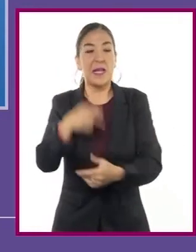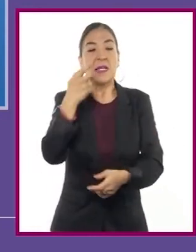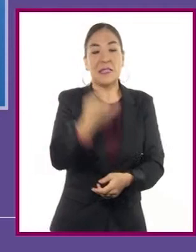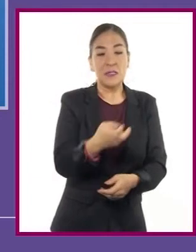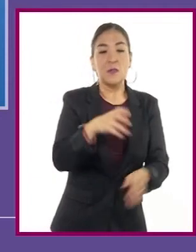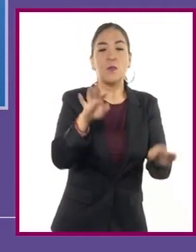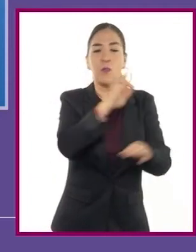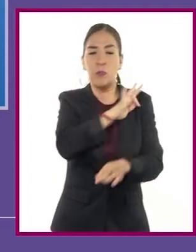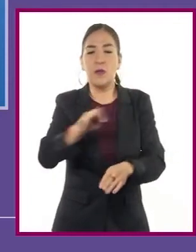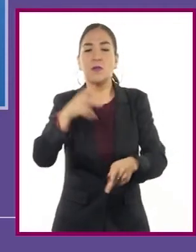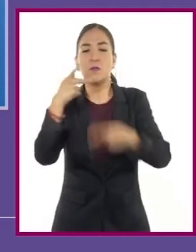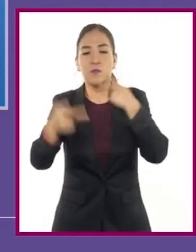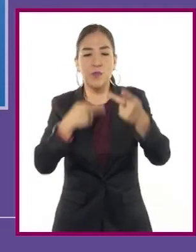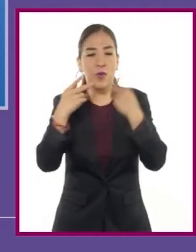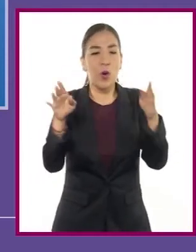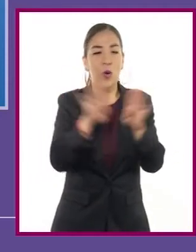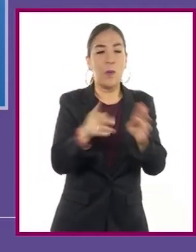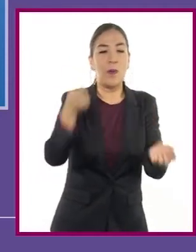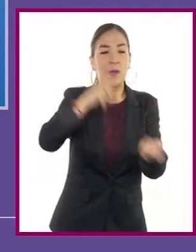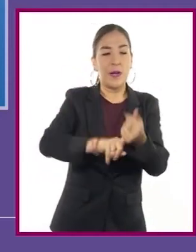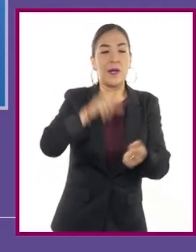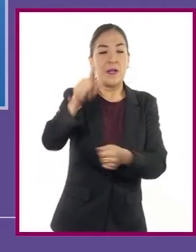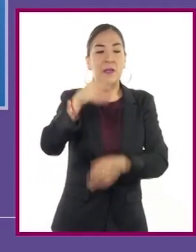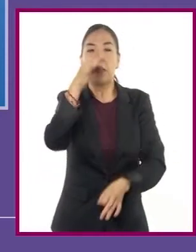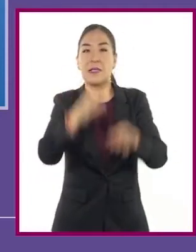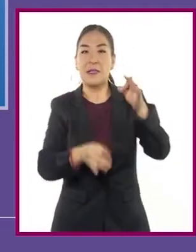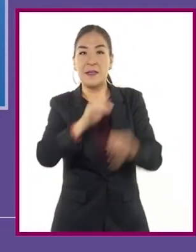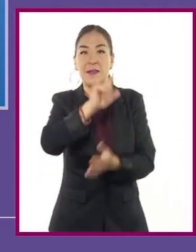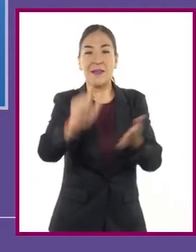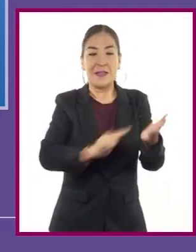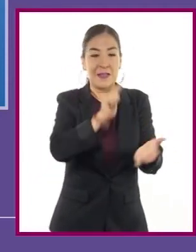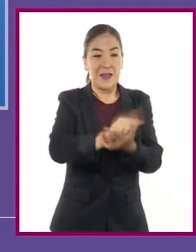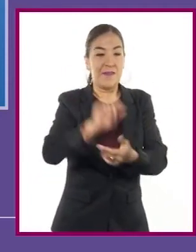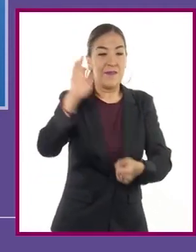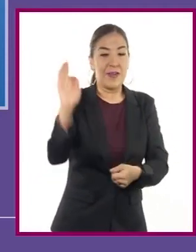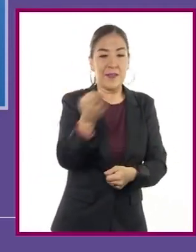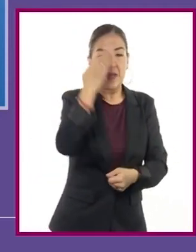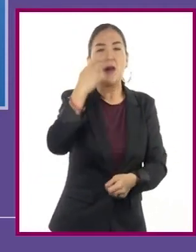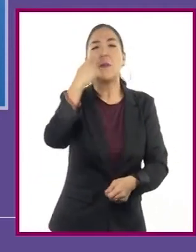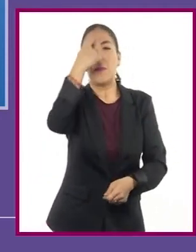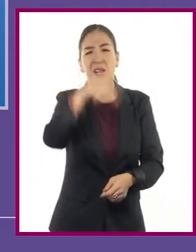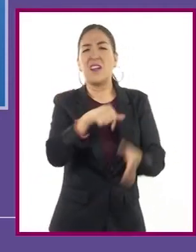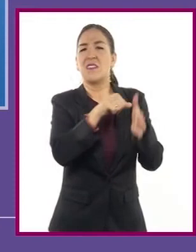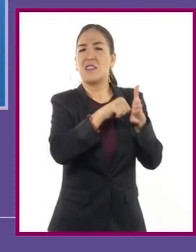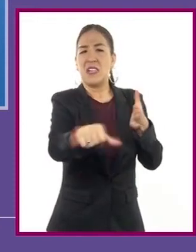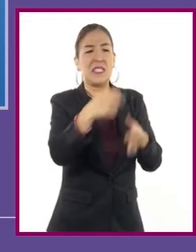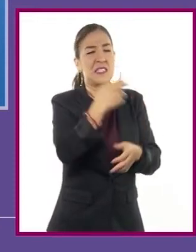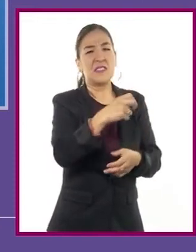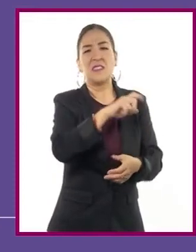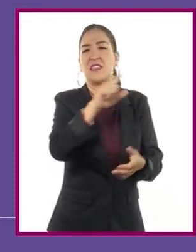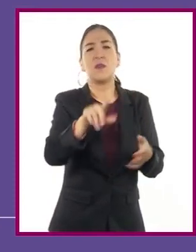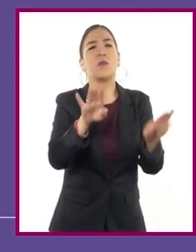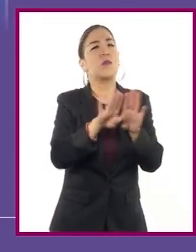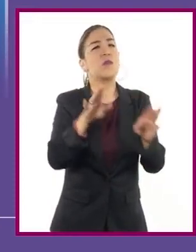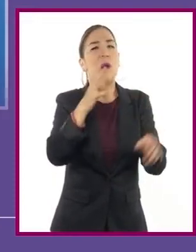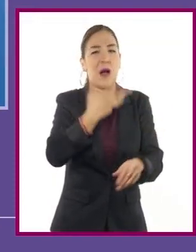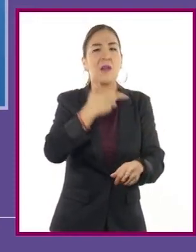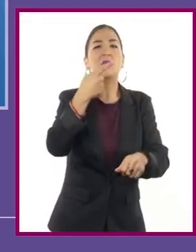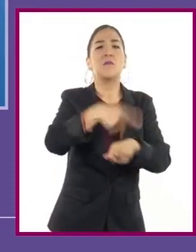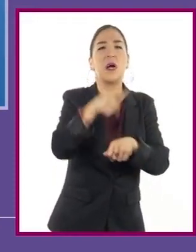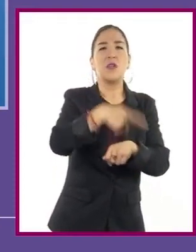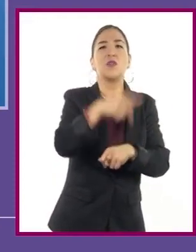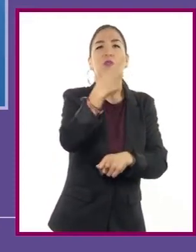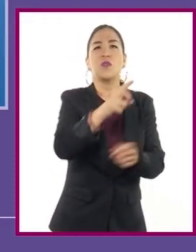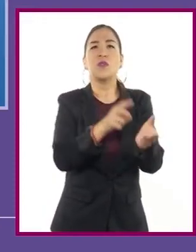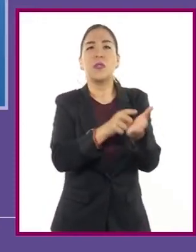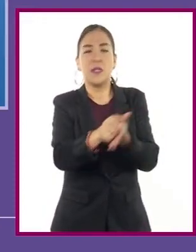pueden promover ante los tribunales federales que una ley se anule porque vulneran sus derechos.